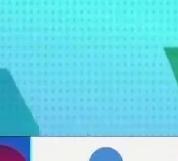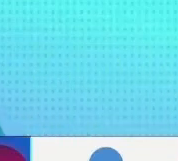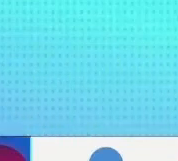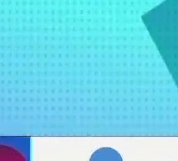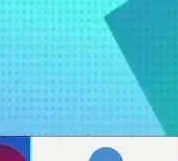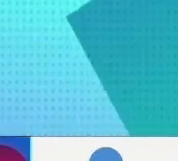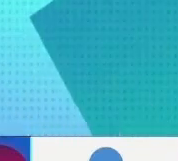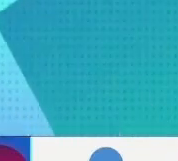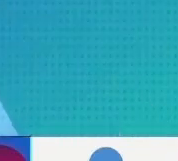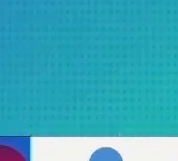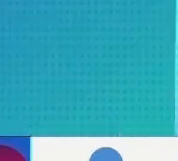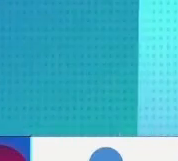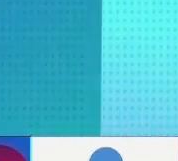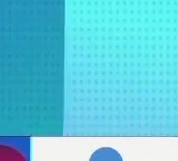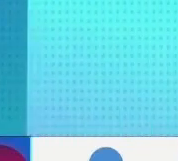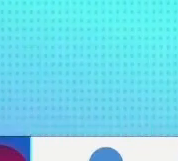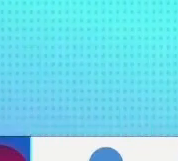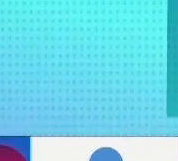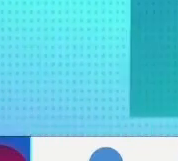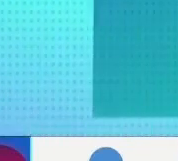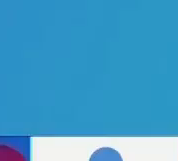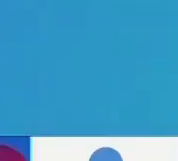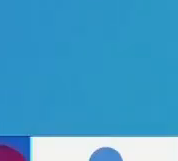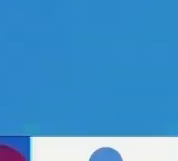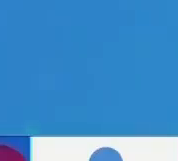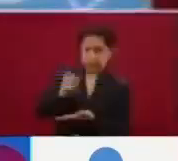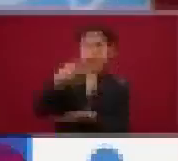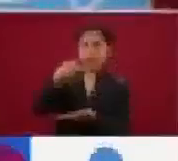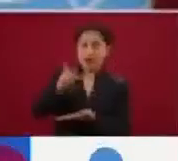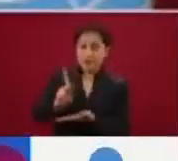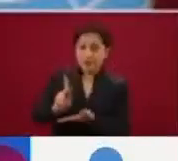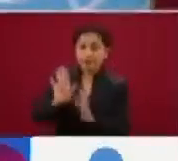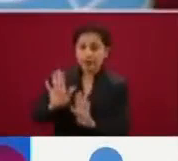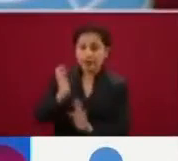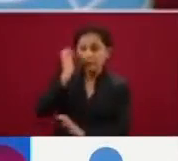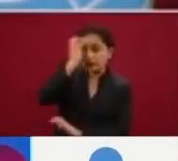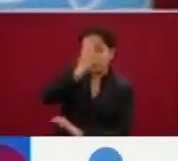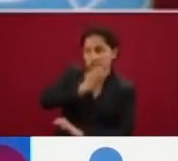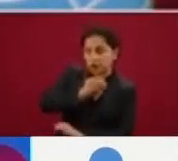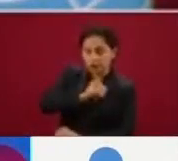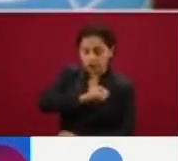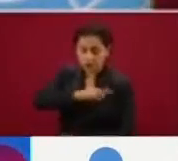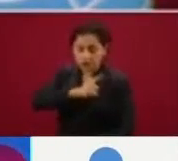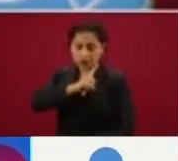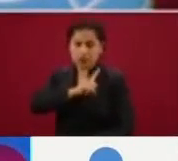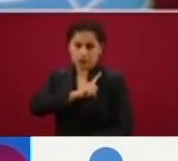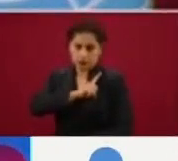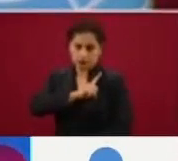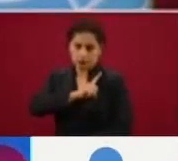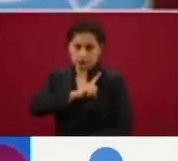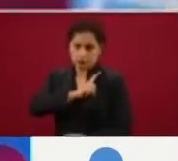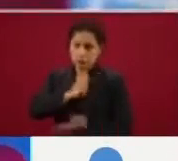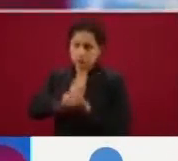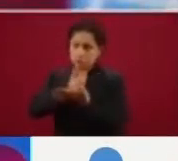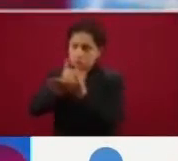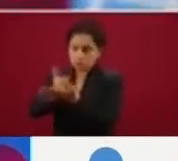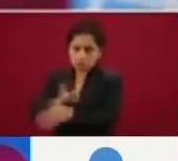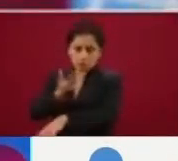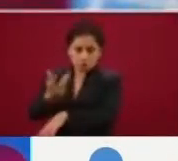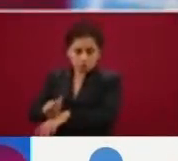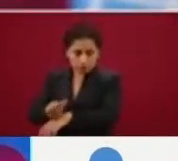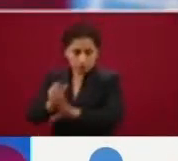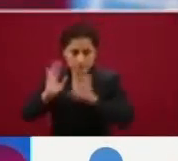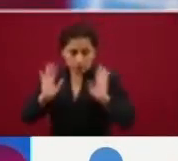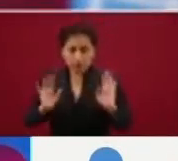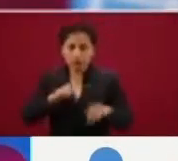Hoy en la mañanera, Andrés Manuel López Obrador habló del tema de los homicidios de los tres estudiantes y del chofer.